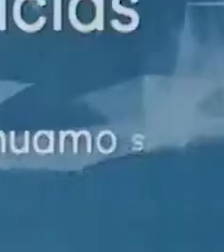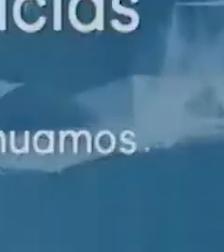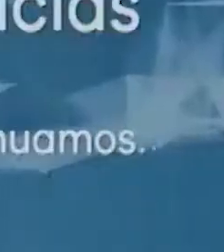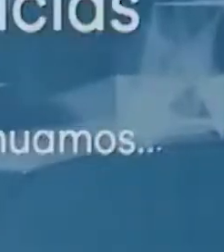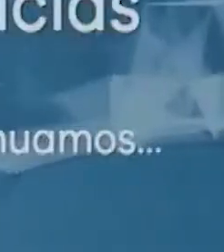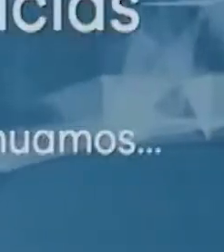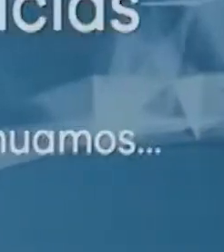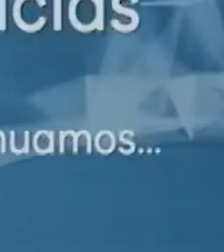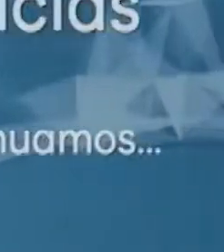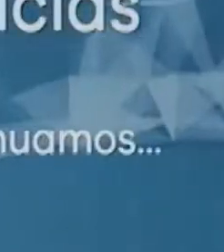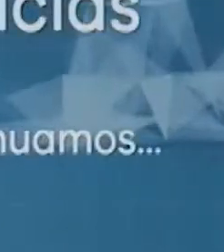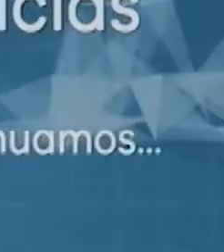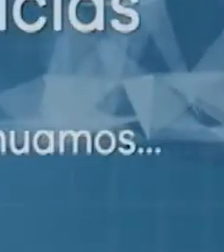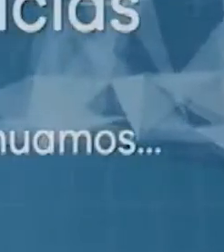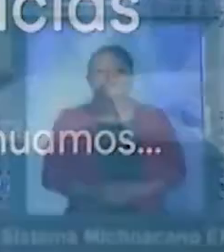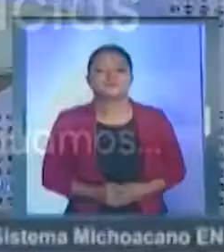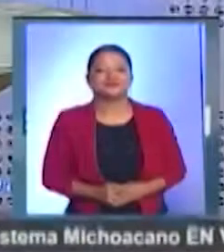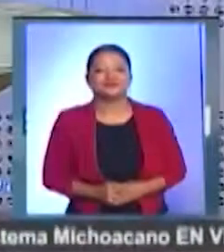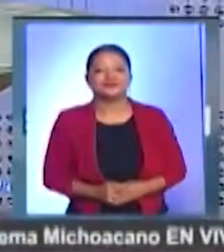no no